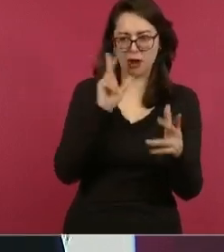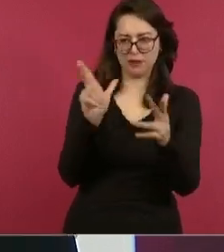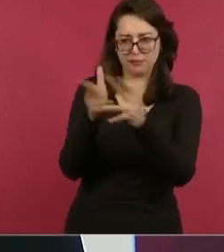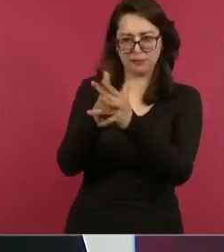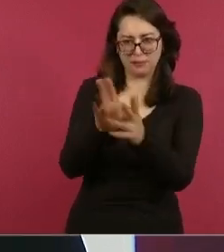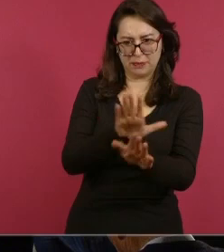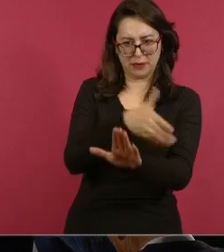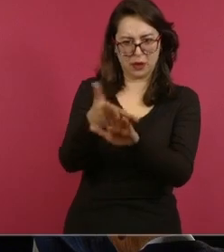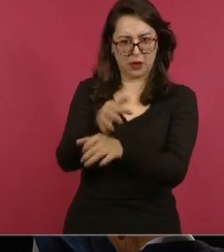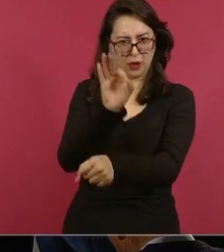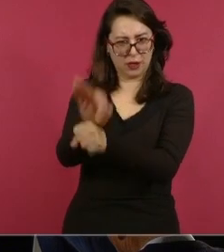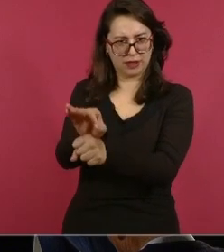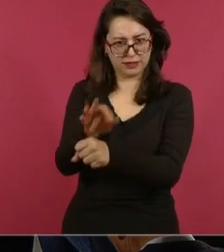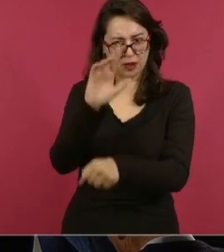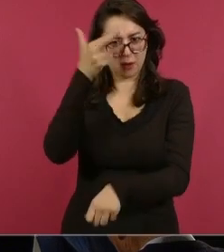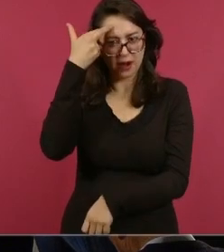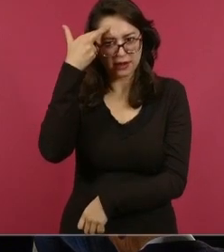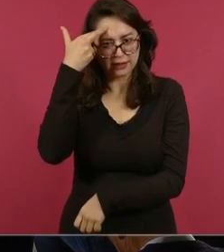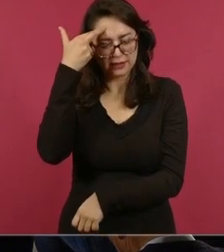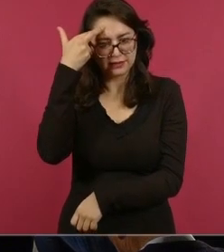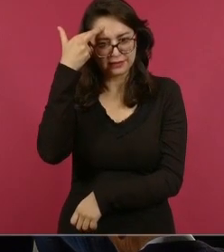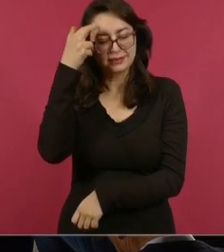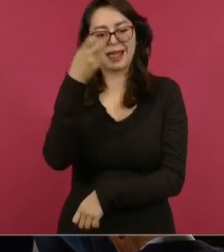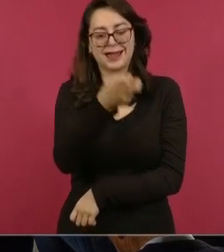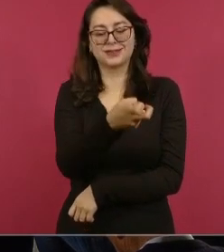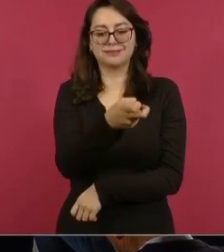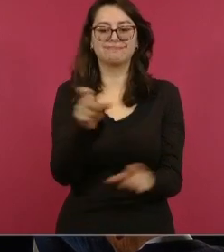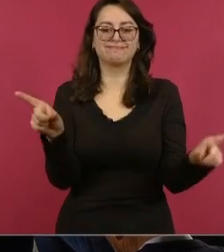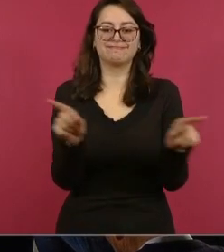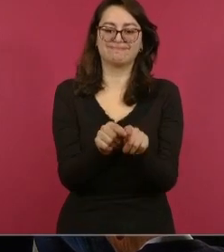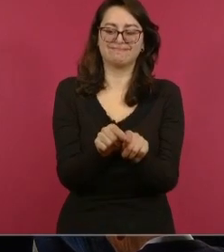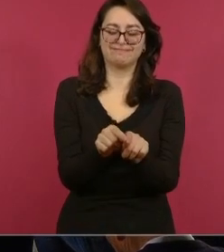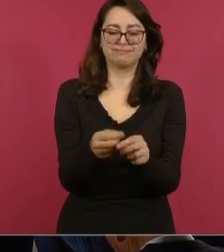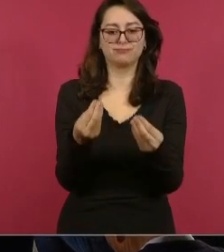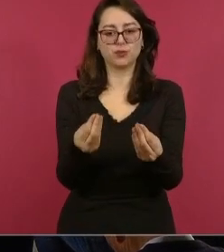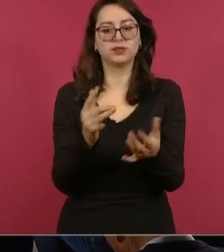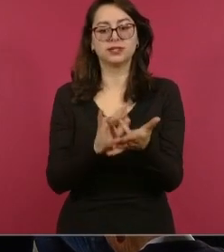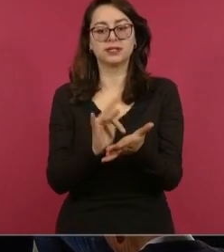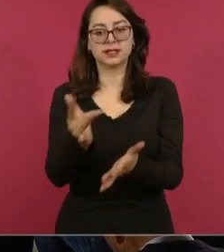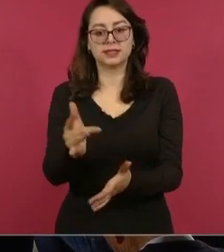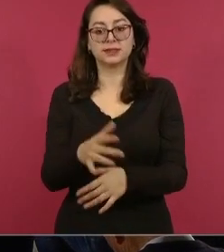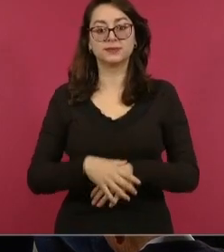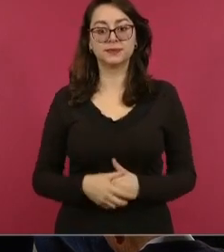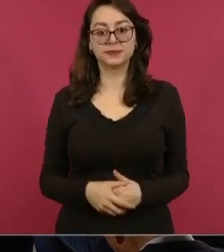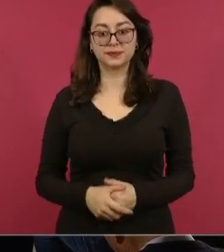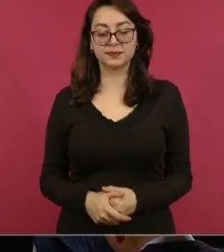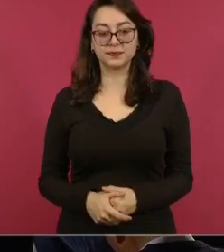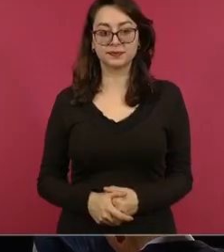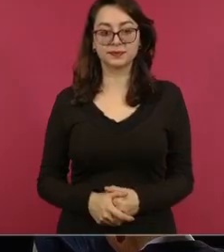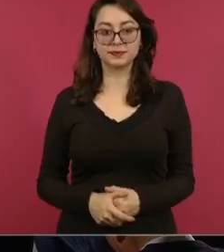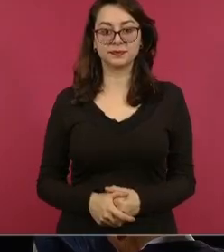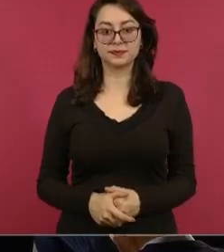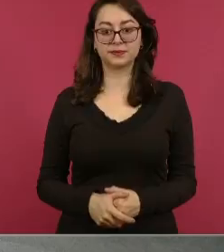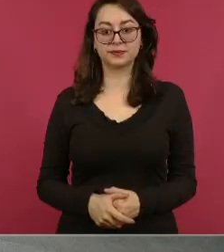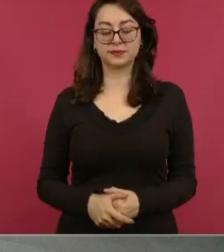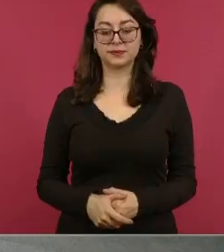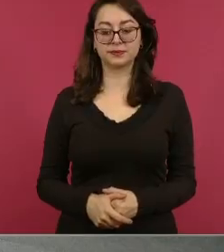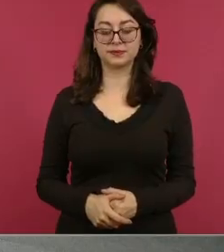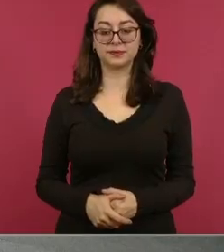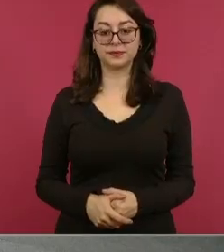la revista Polemón. Hasta aquí la intervención de hoy. Muchas gracias, presidente. Es cuanto. Gracias, buen